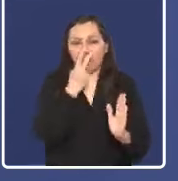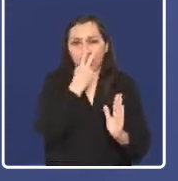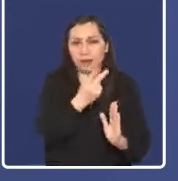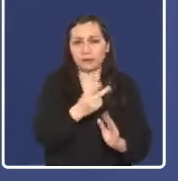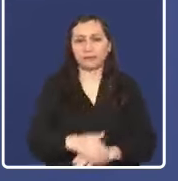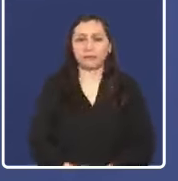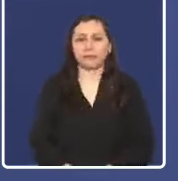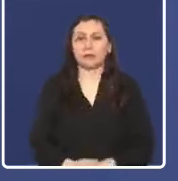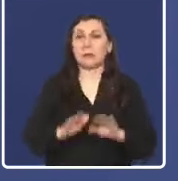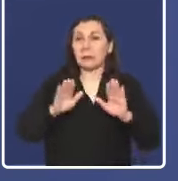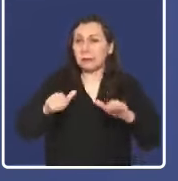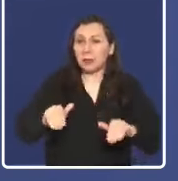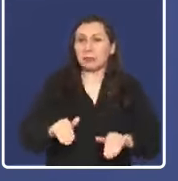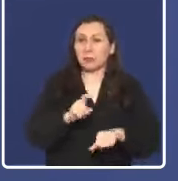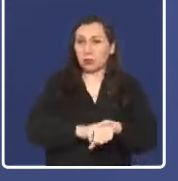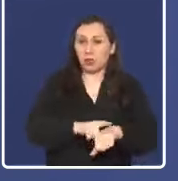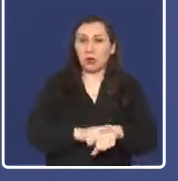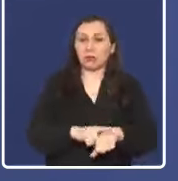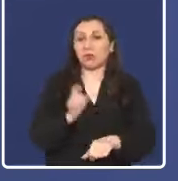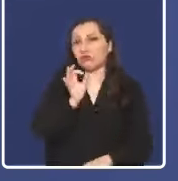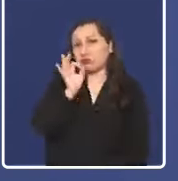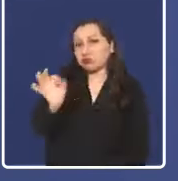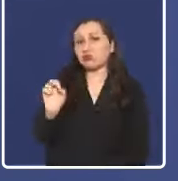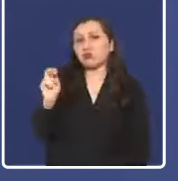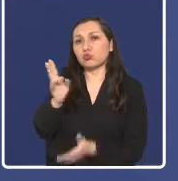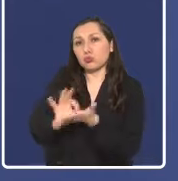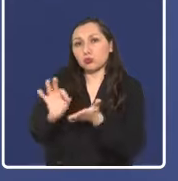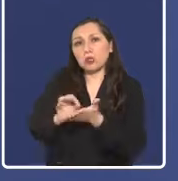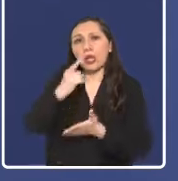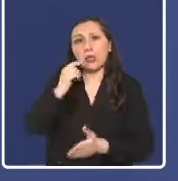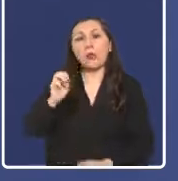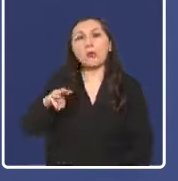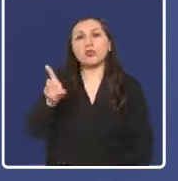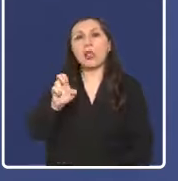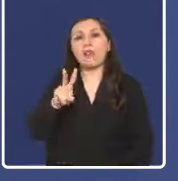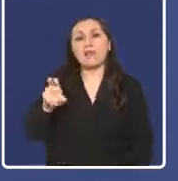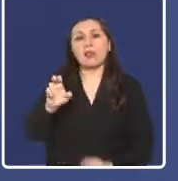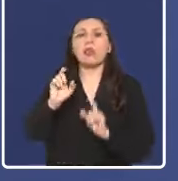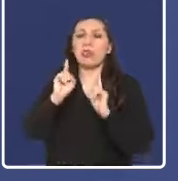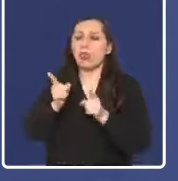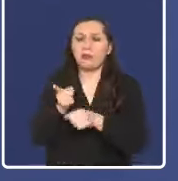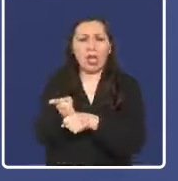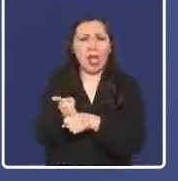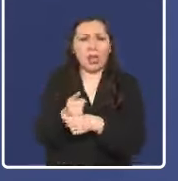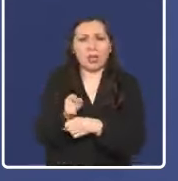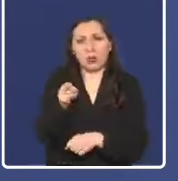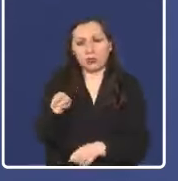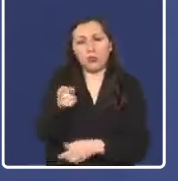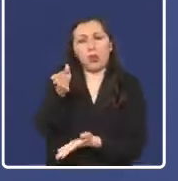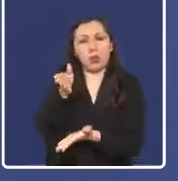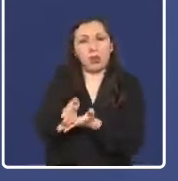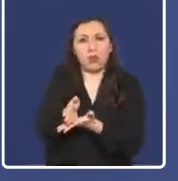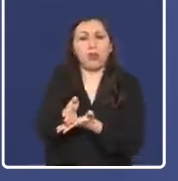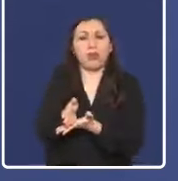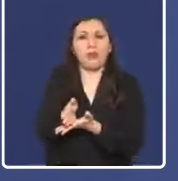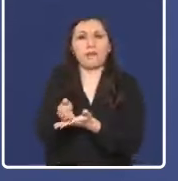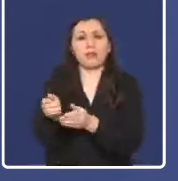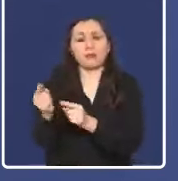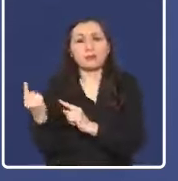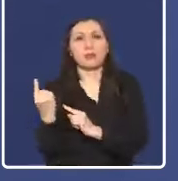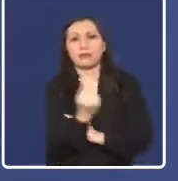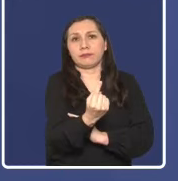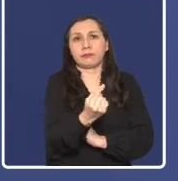A su vez, le digo al subsecretario Monsalve que debe ponerse inmediatamente a disposición de la